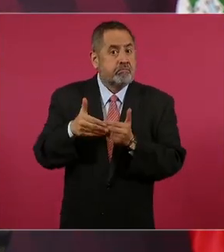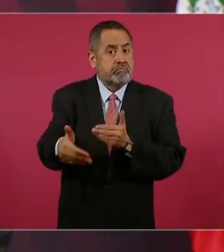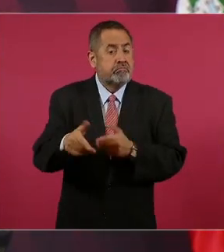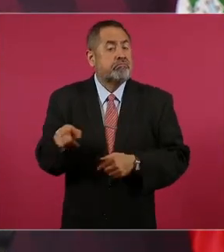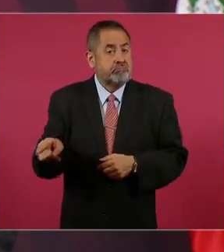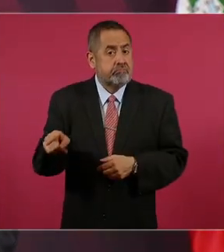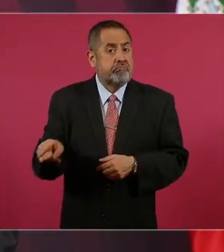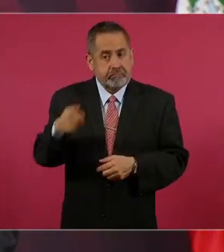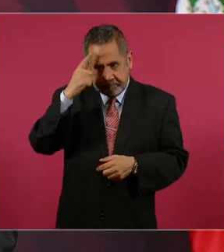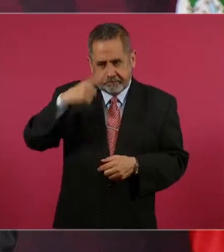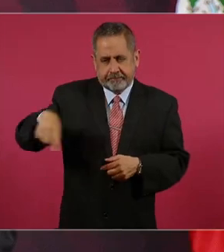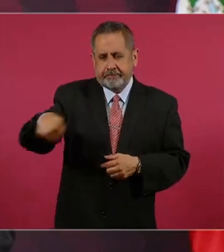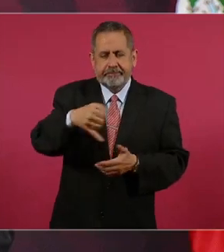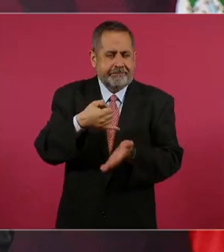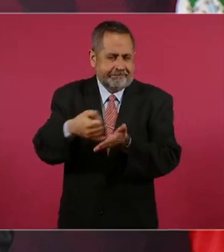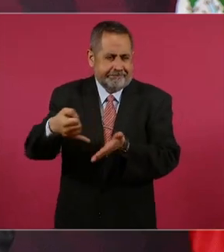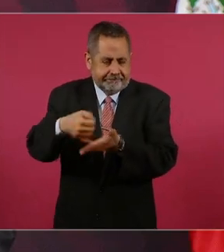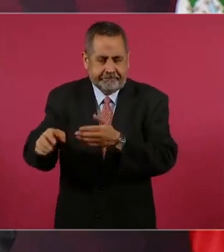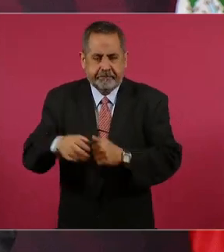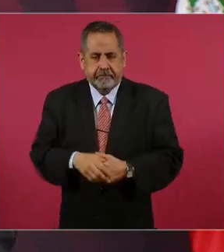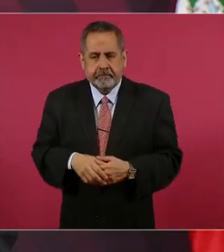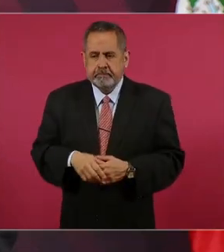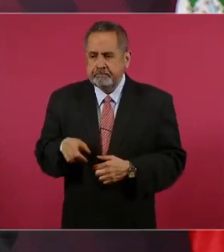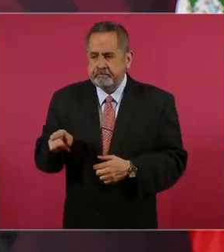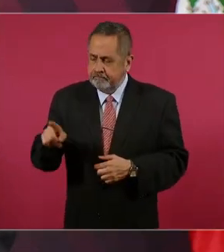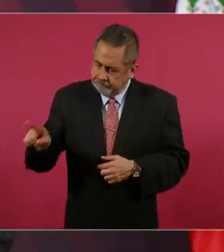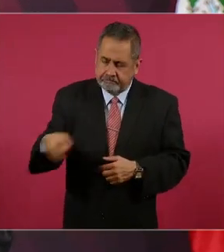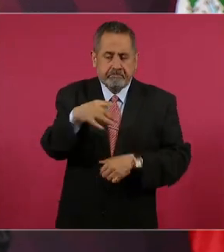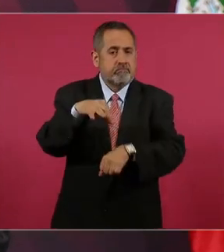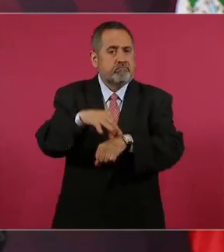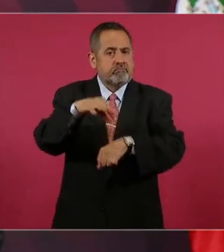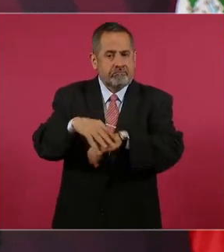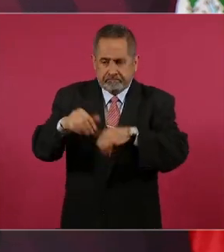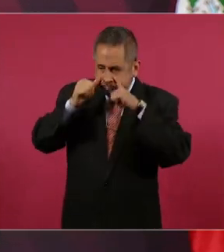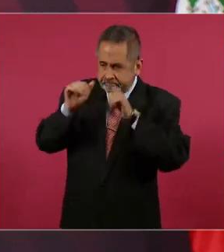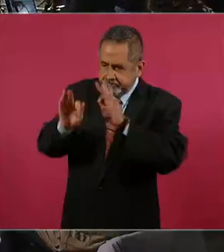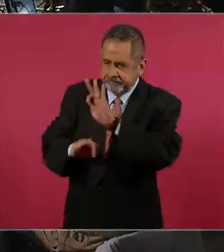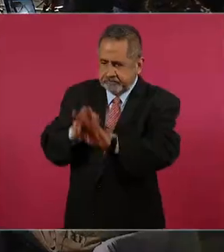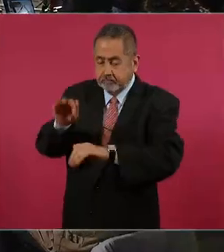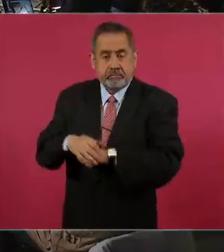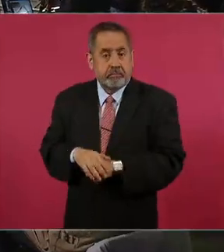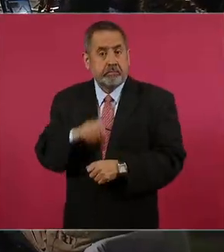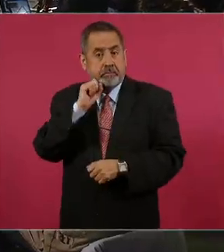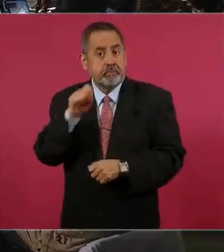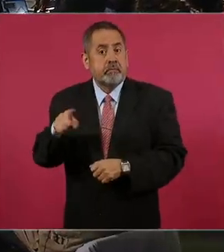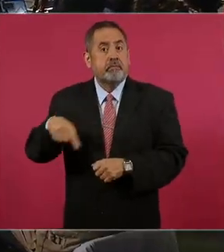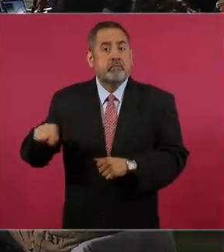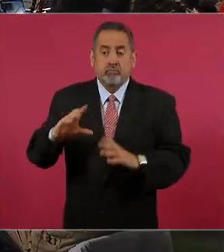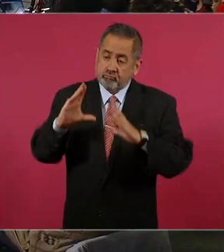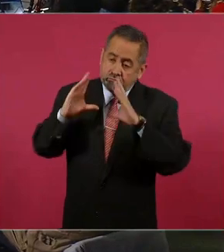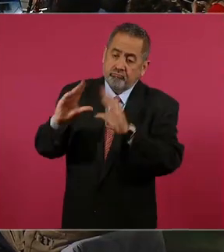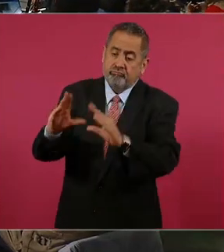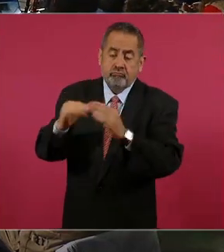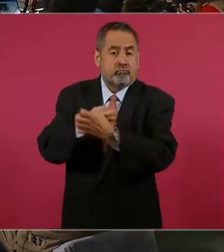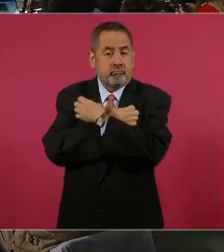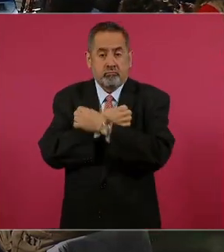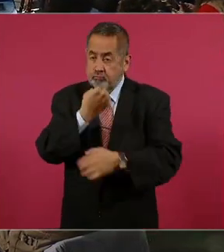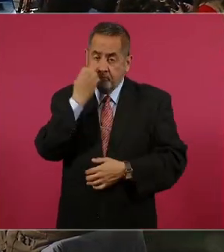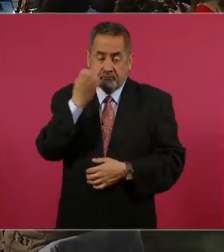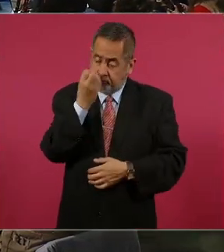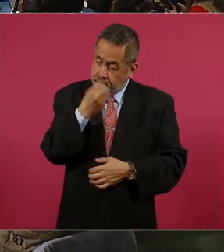Lo sometió a exámenes médicos, periódicos e introdujo la educación obligatoria, de manera